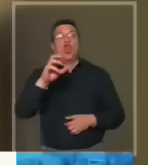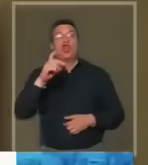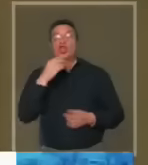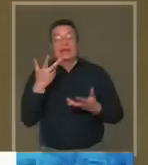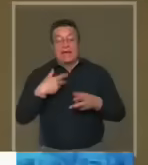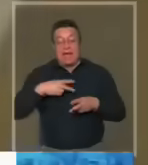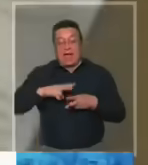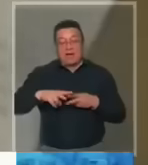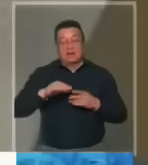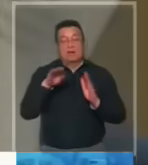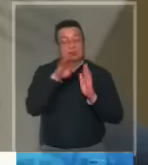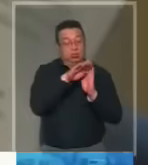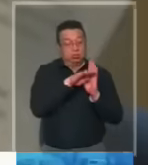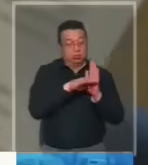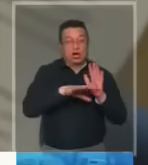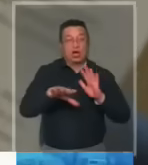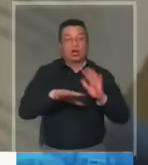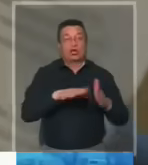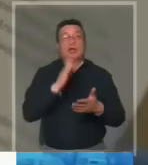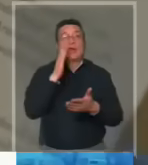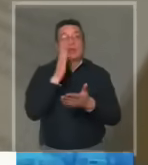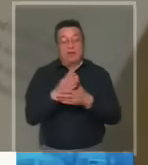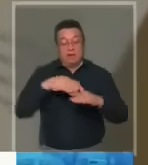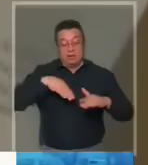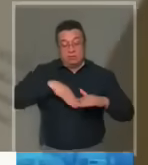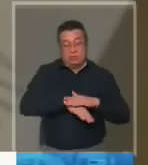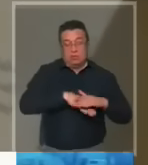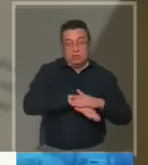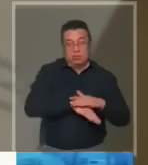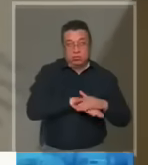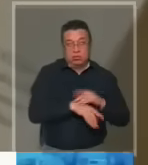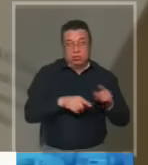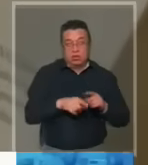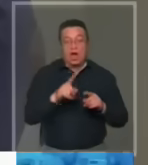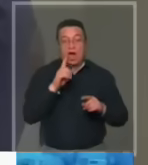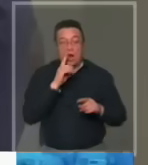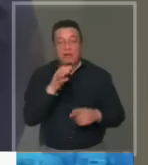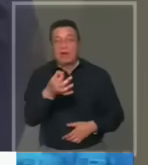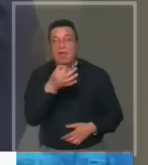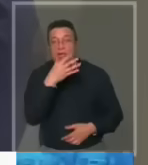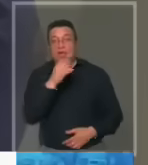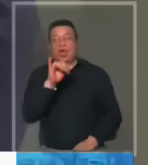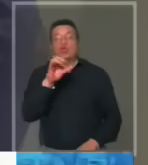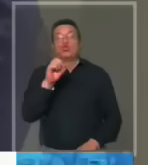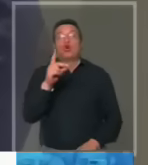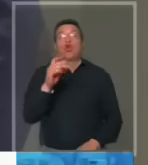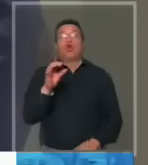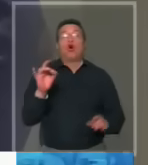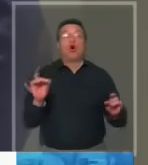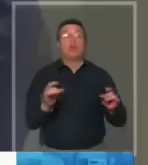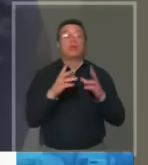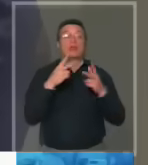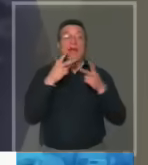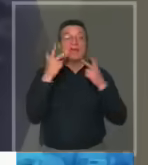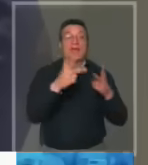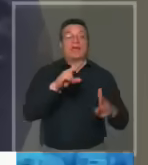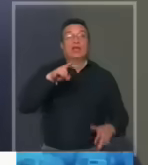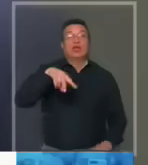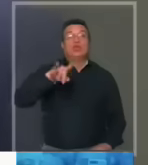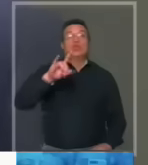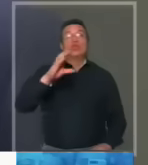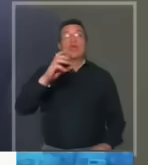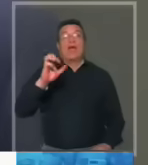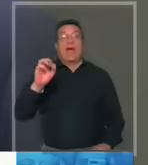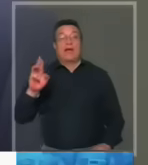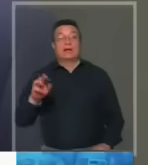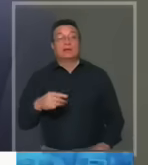la lista de productos que se deben almacenar, la que incluye tabletas de yodo en caso de un ataque nuclear. We